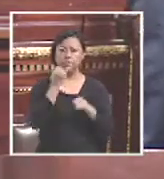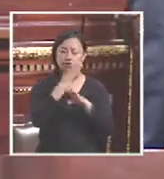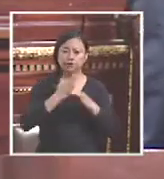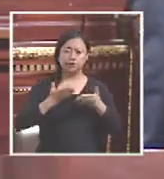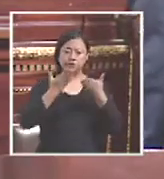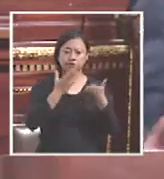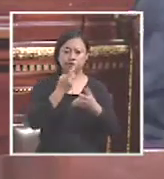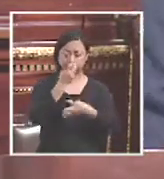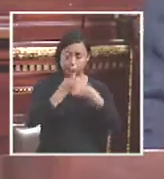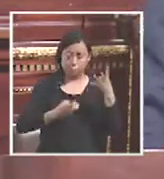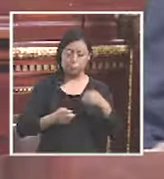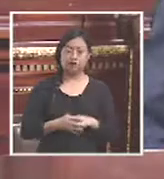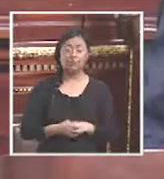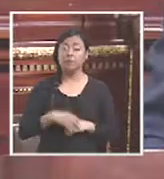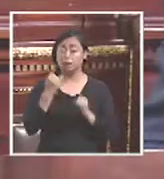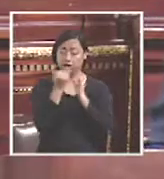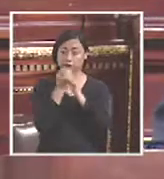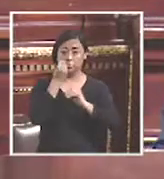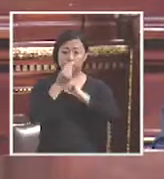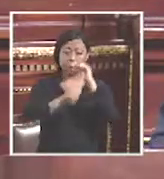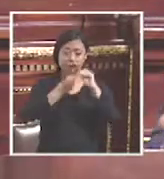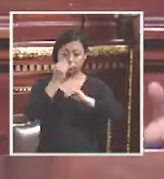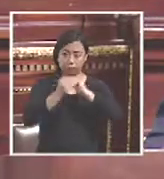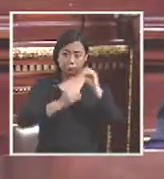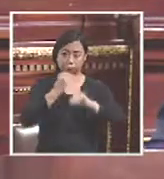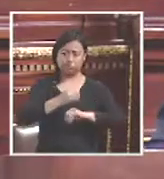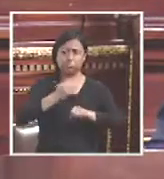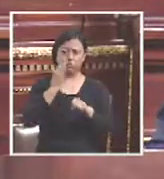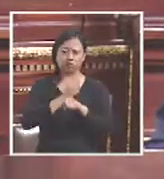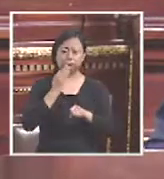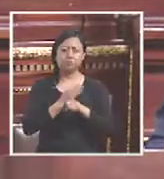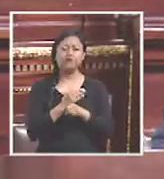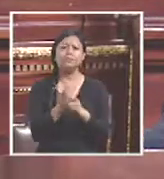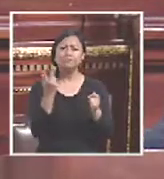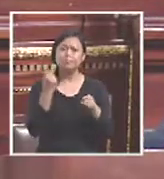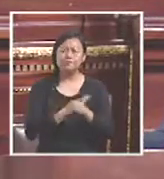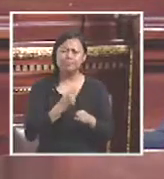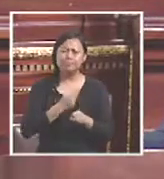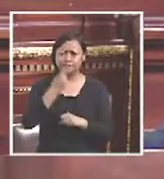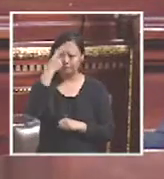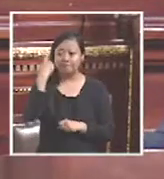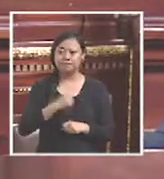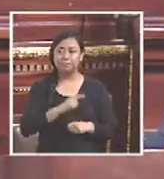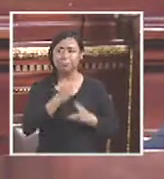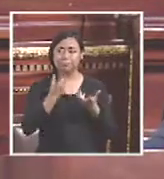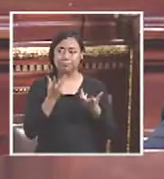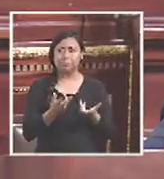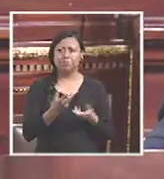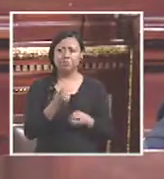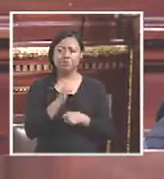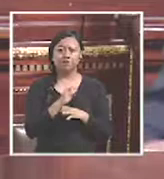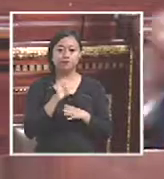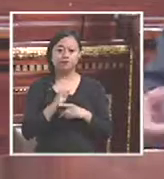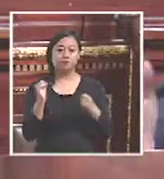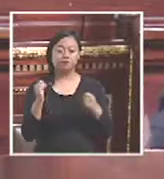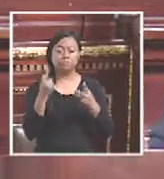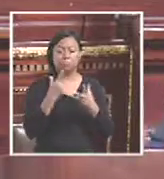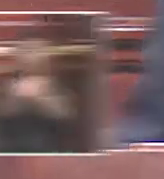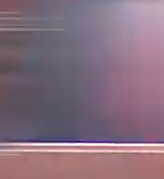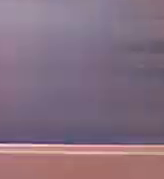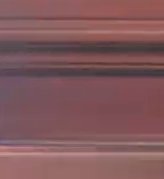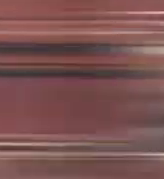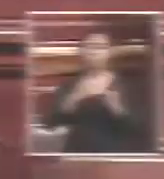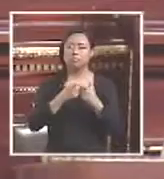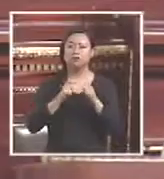asunto y que se discuta en ese ámbito lo que está ocurriendo para que se pongan cartas en el asunto y se resuelva el